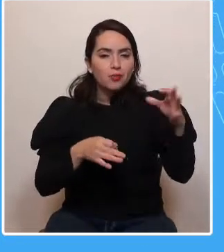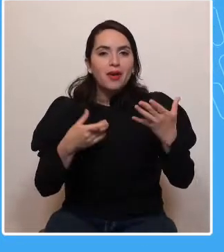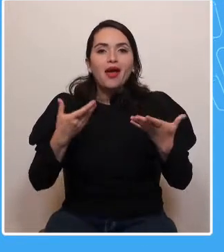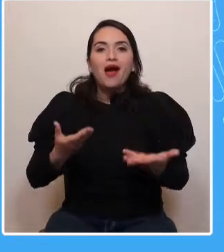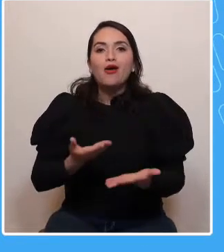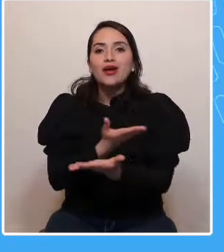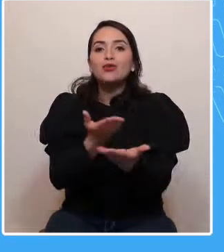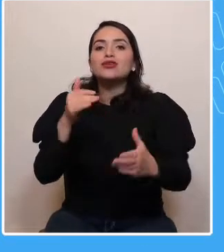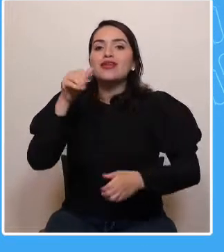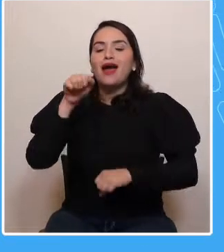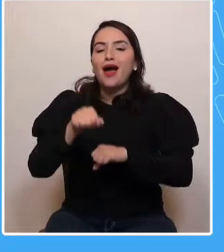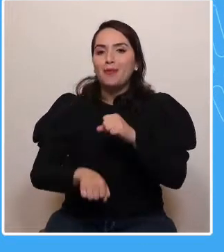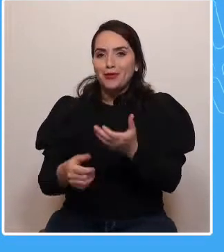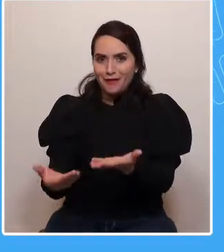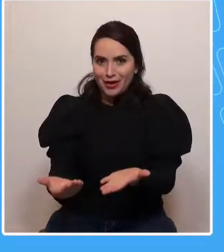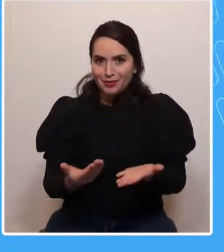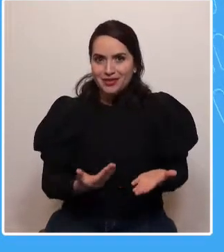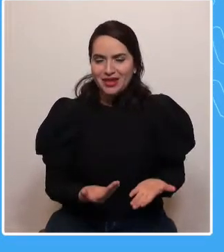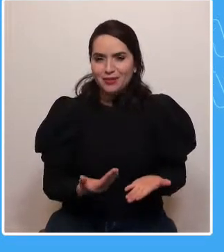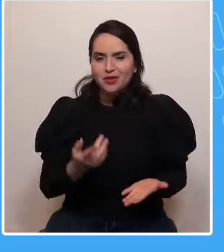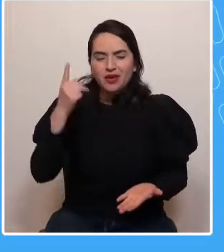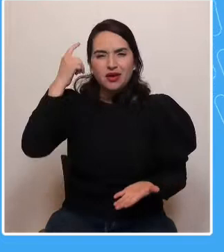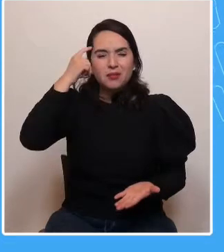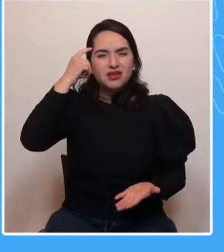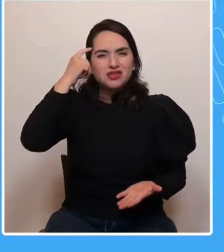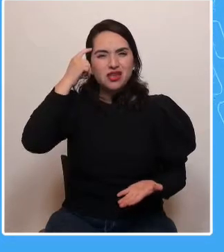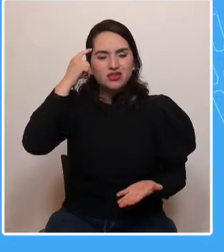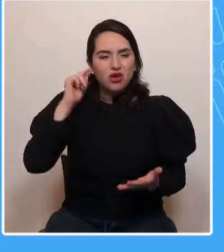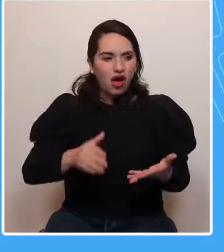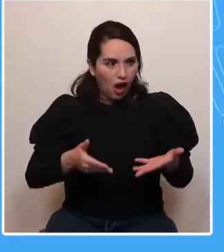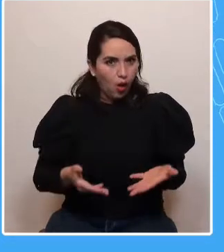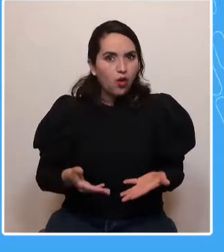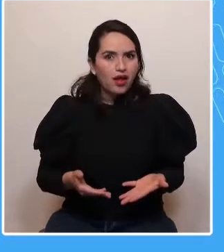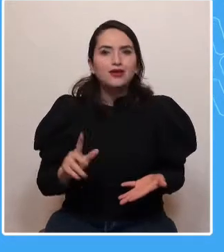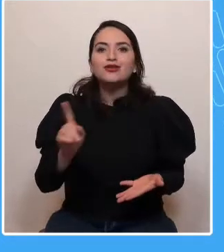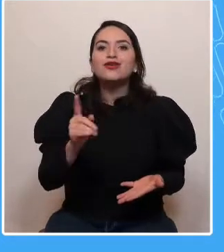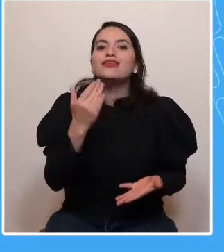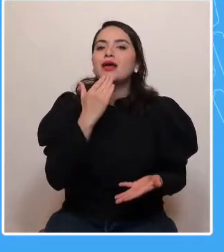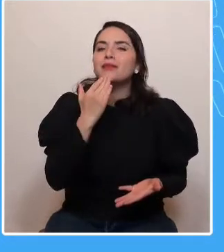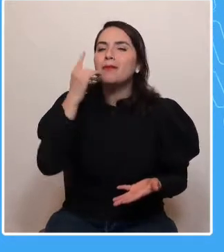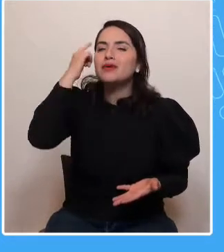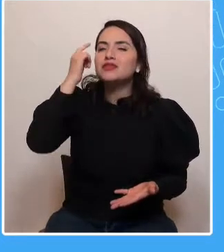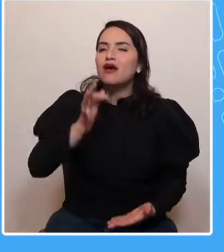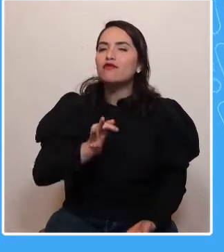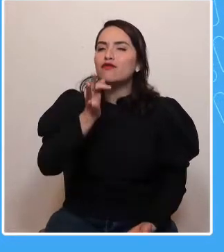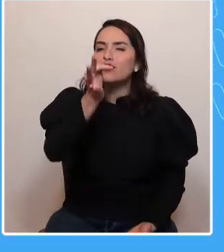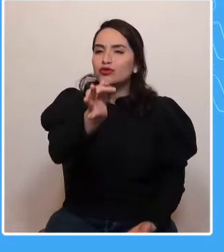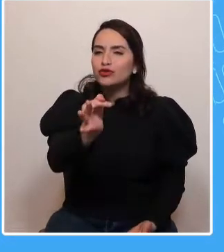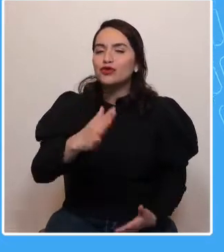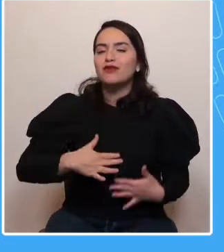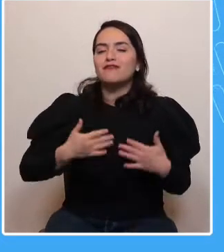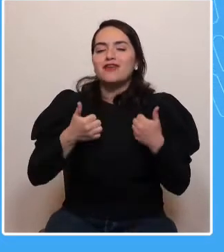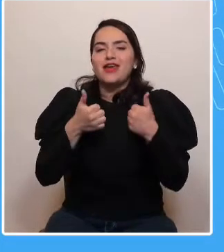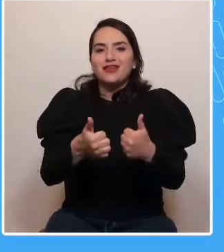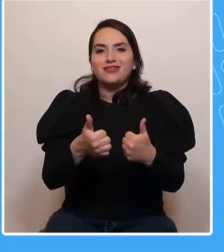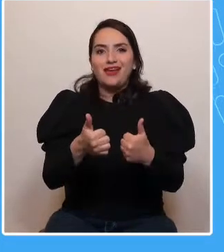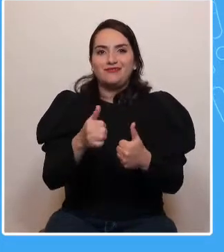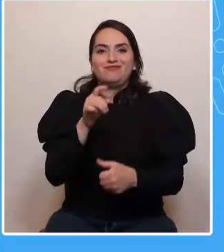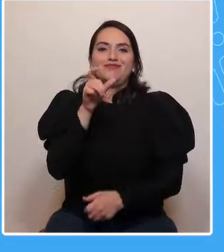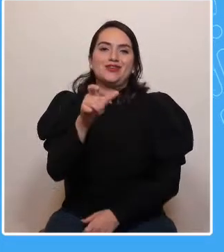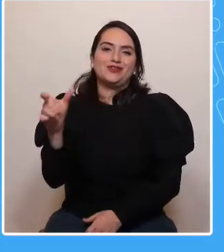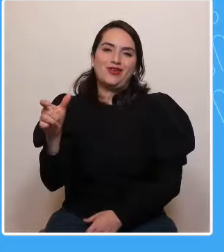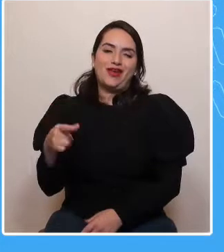aprobar, pensando no solo en aquí y el ahora, sino en el futuro y bienestar de las nuevas